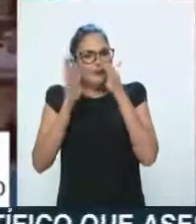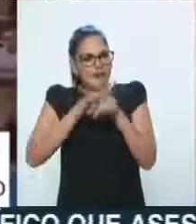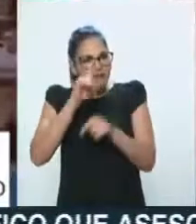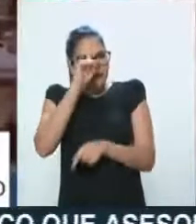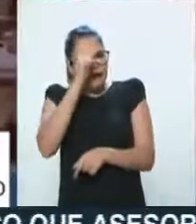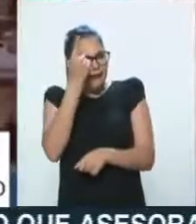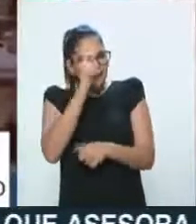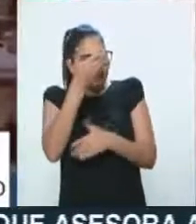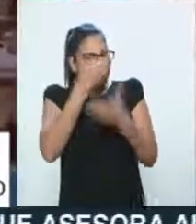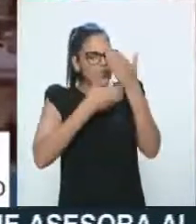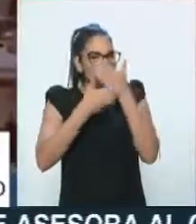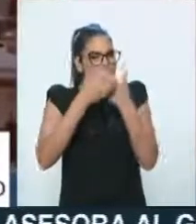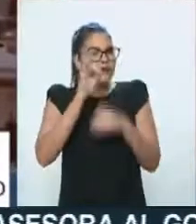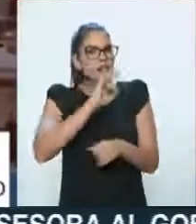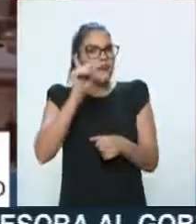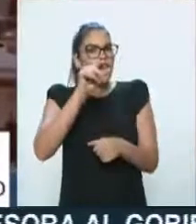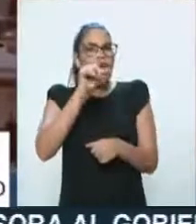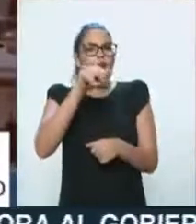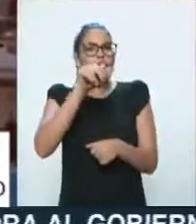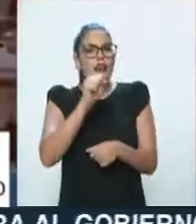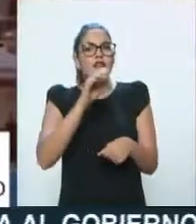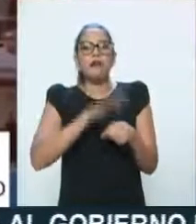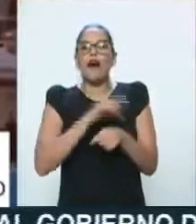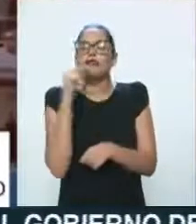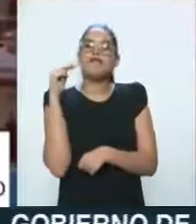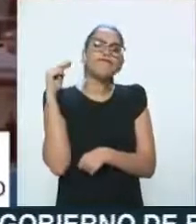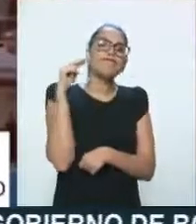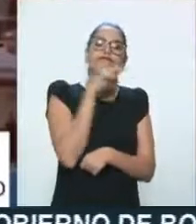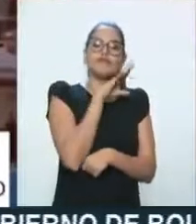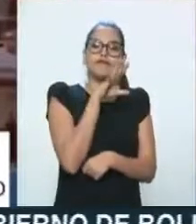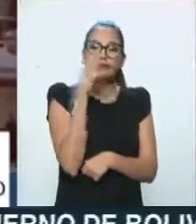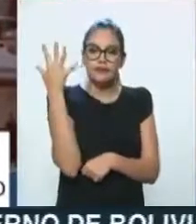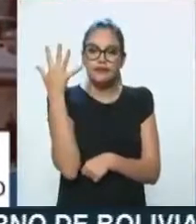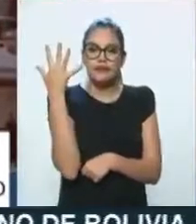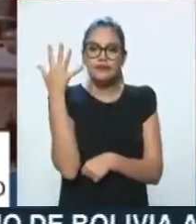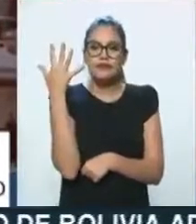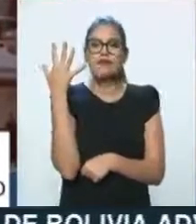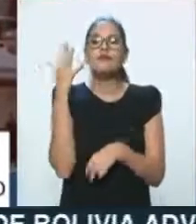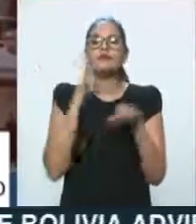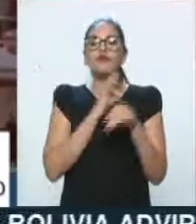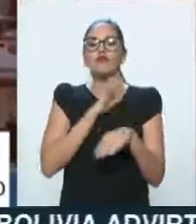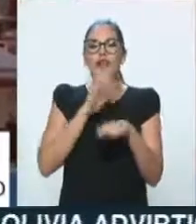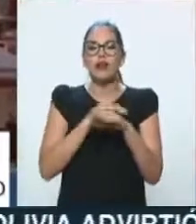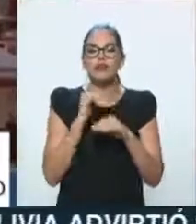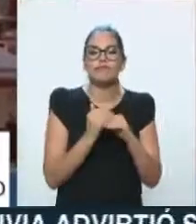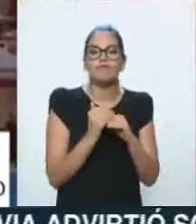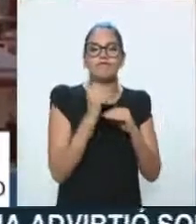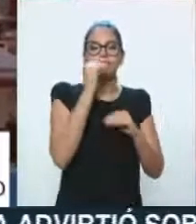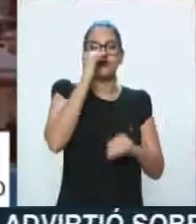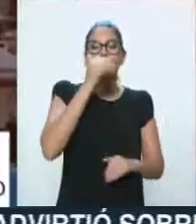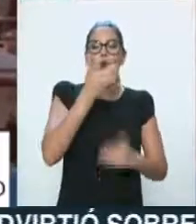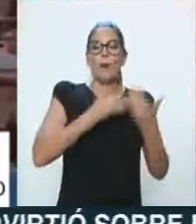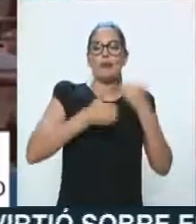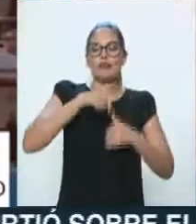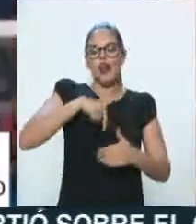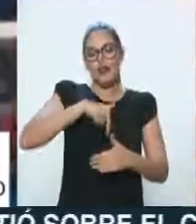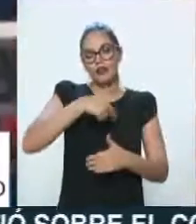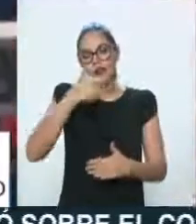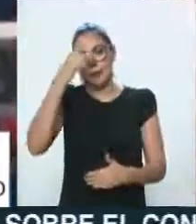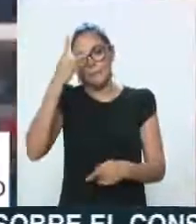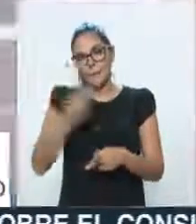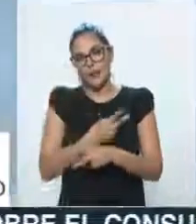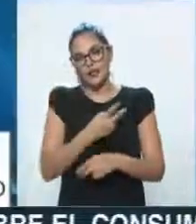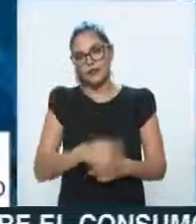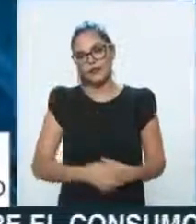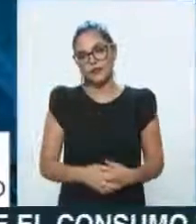comercial, procedimientos aduaneros más ágiles, en ese sentido, con miras a incrementar el comercio en la región. Sin duda, Kenneth,